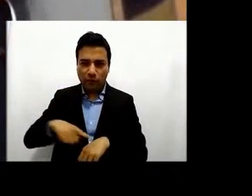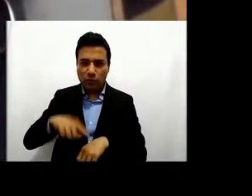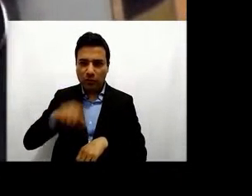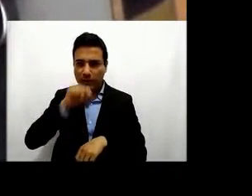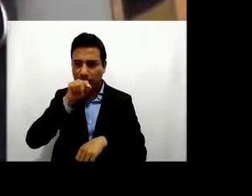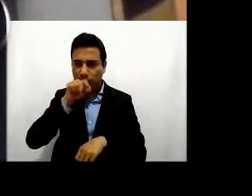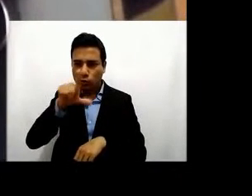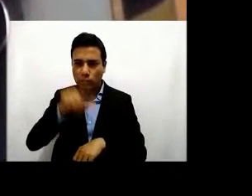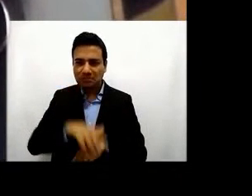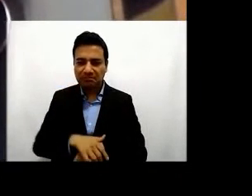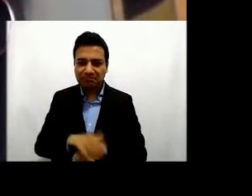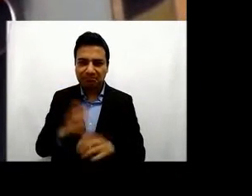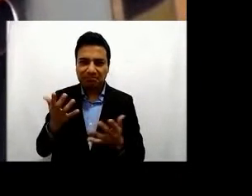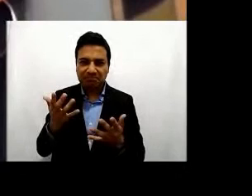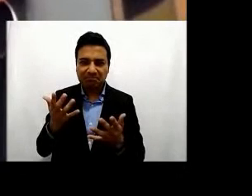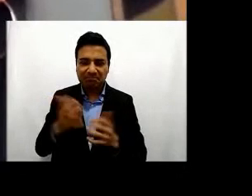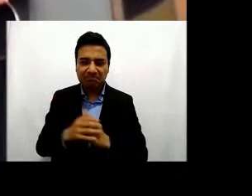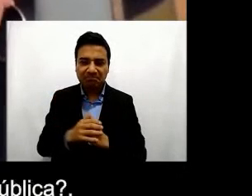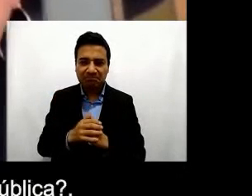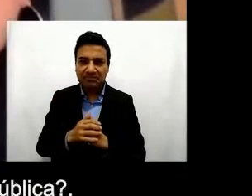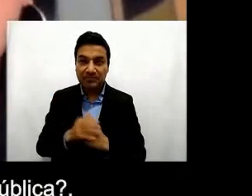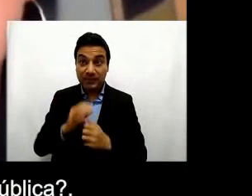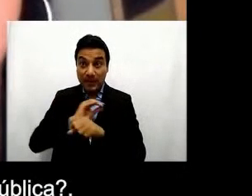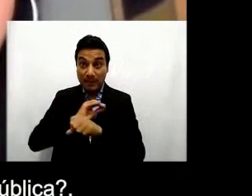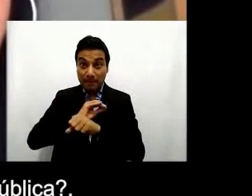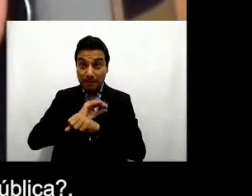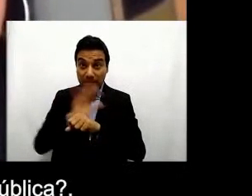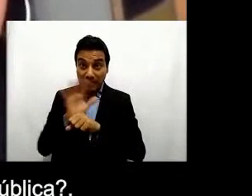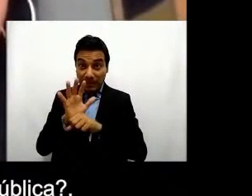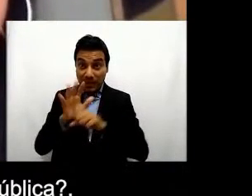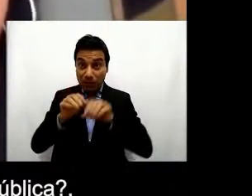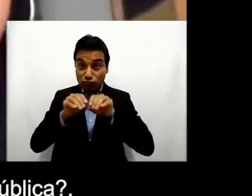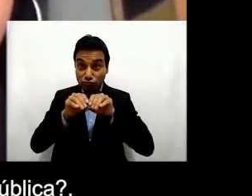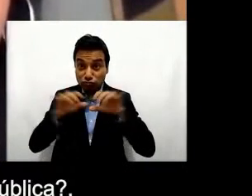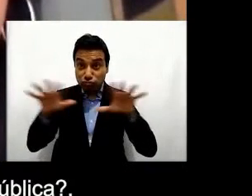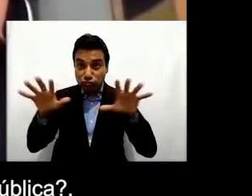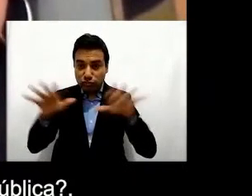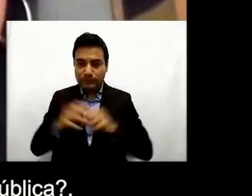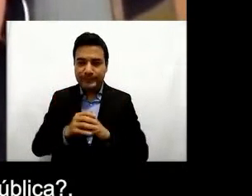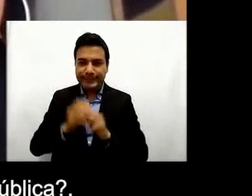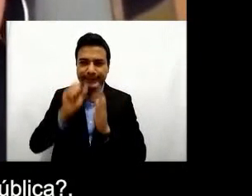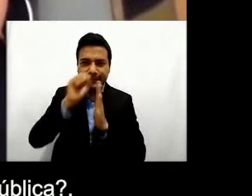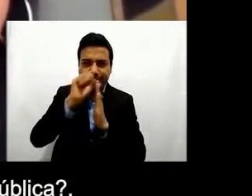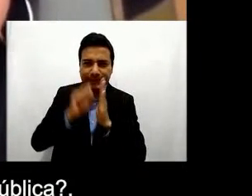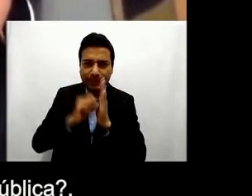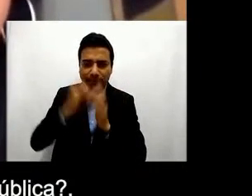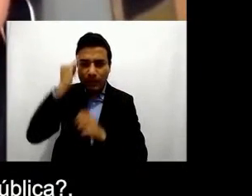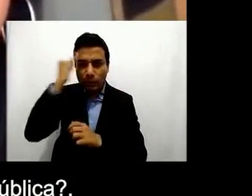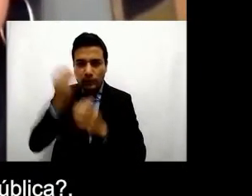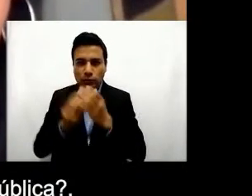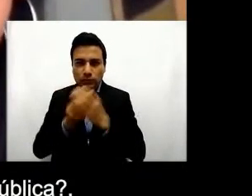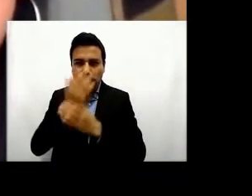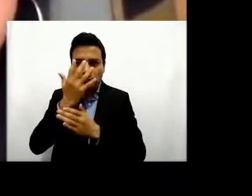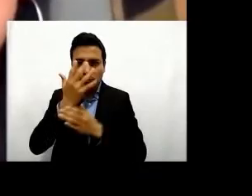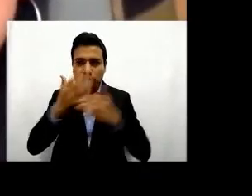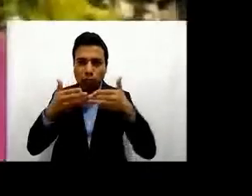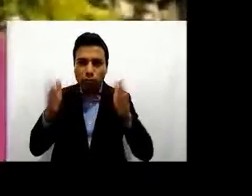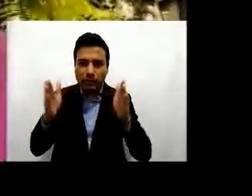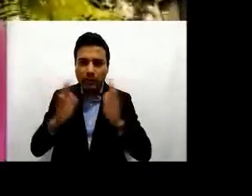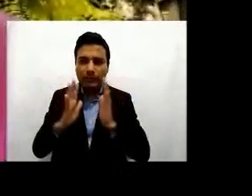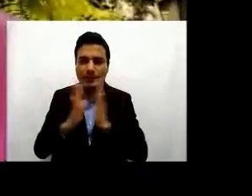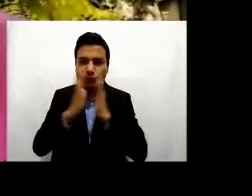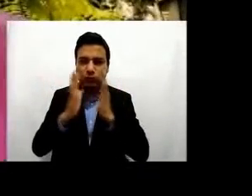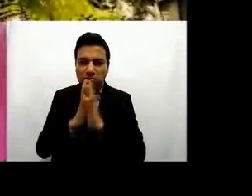repercusiones ha tenido, digamos, la aparición de la pandemia en los sistemas de innovación pública, en los sistemas de participación? Y